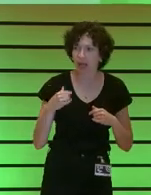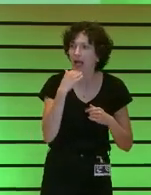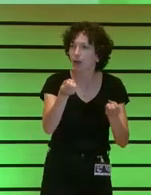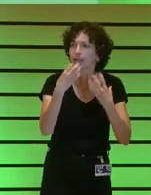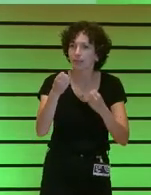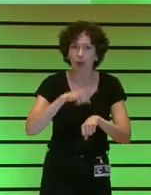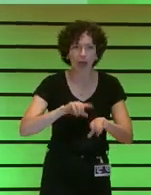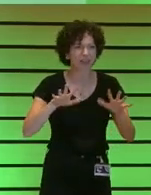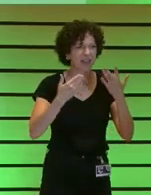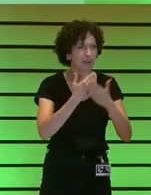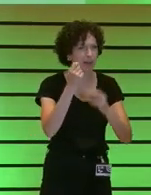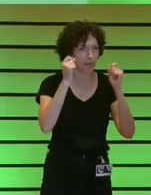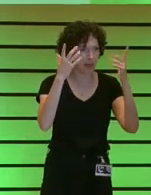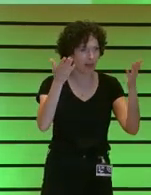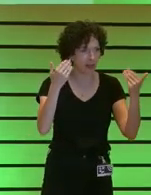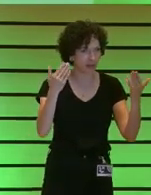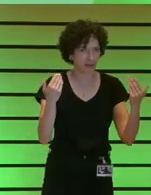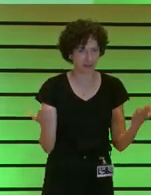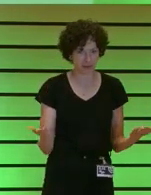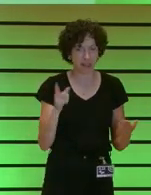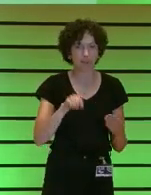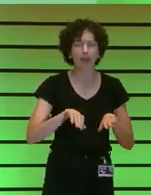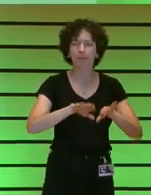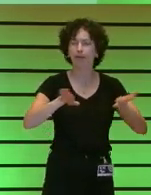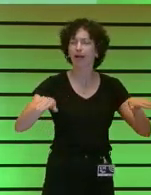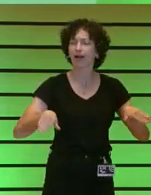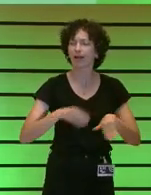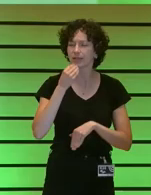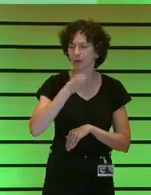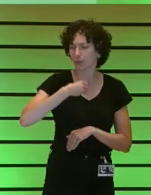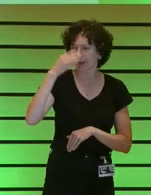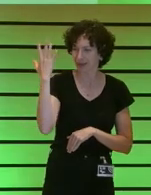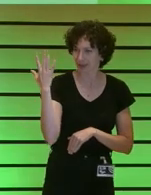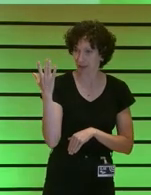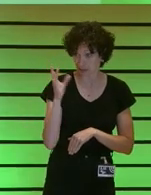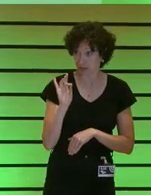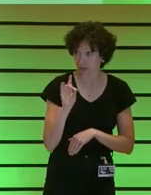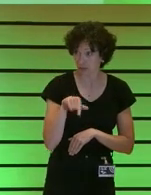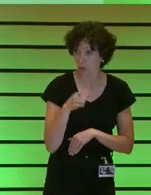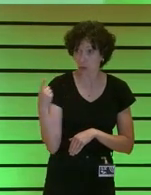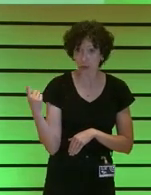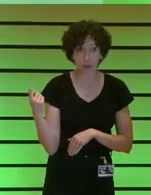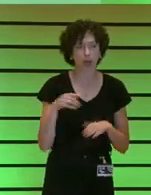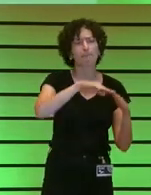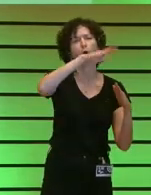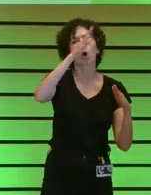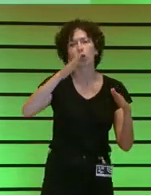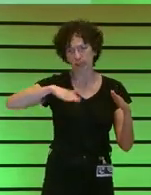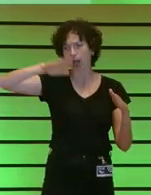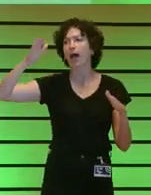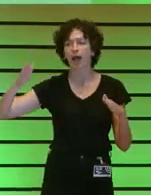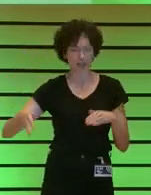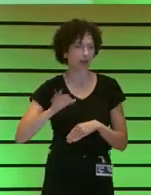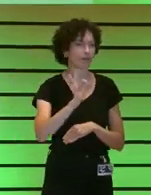hay que despertarse os imagináis probablemente también una playa fantástica No sí o no las montañas